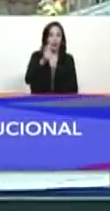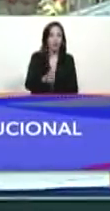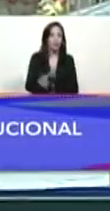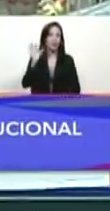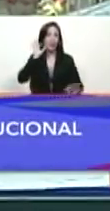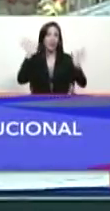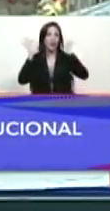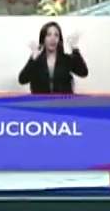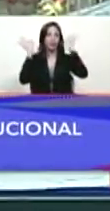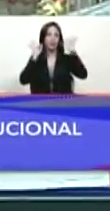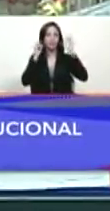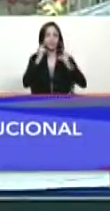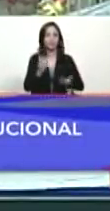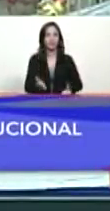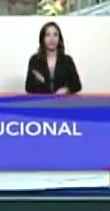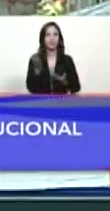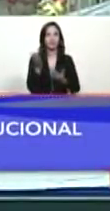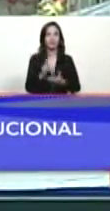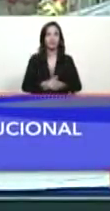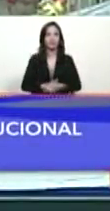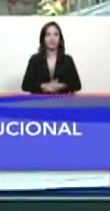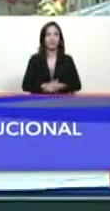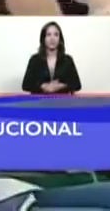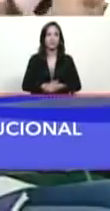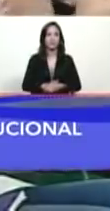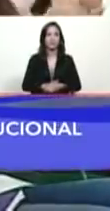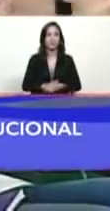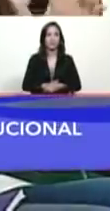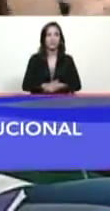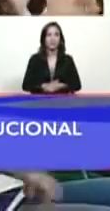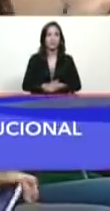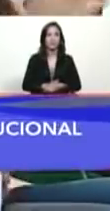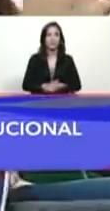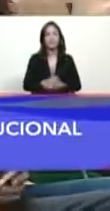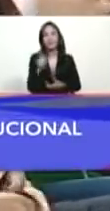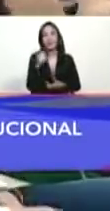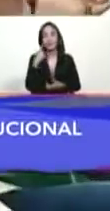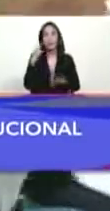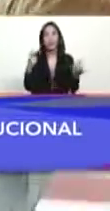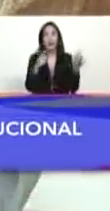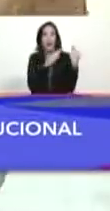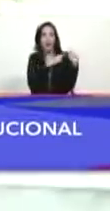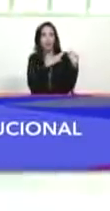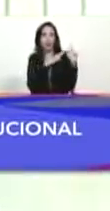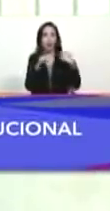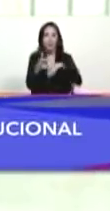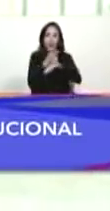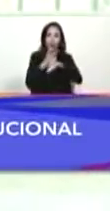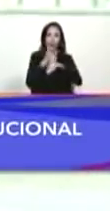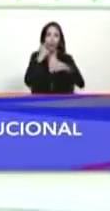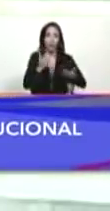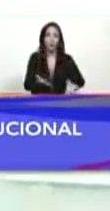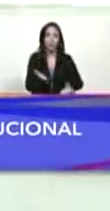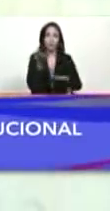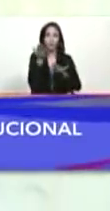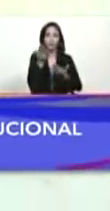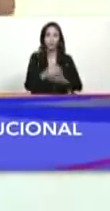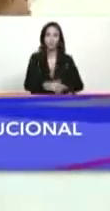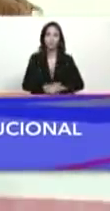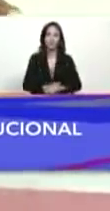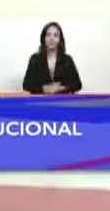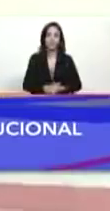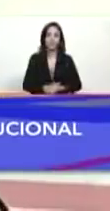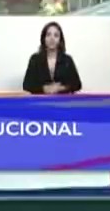Erika Farías Peña, a la jefa de gobierno de Caracas, Carolina Sestari, a